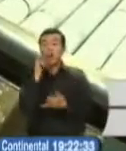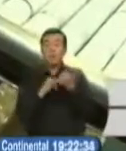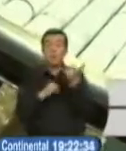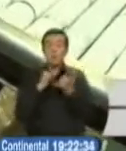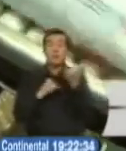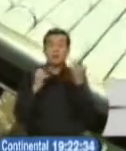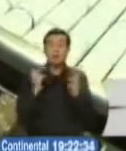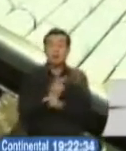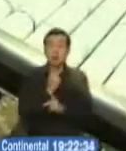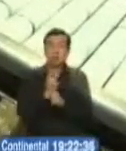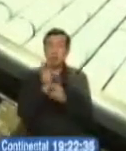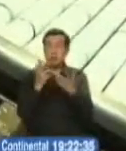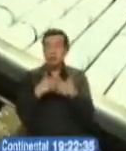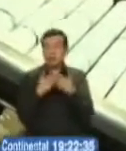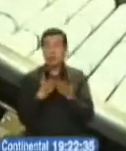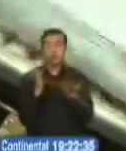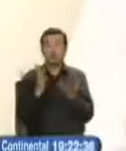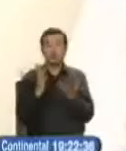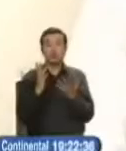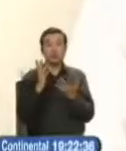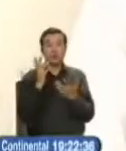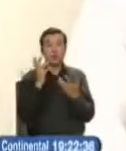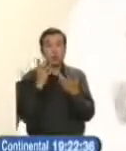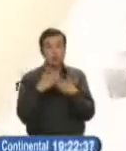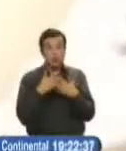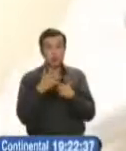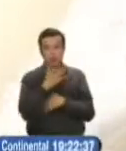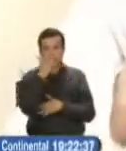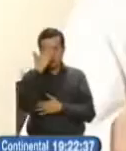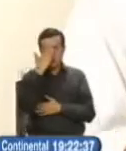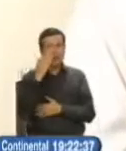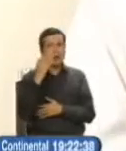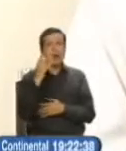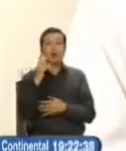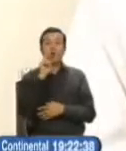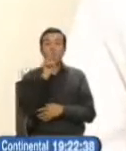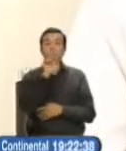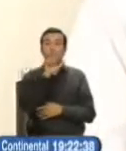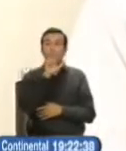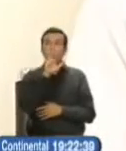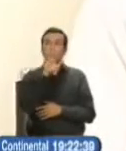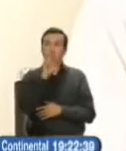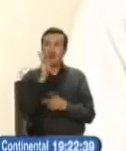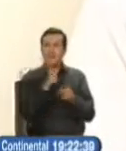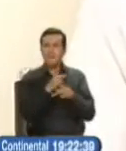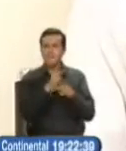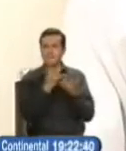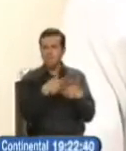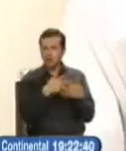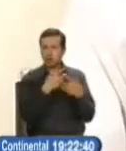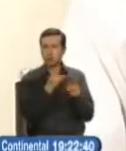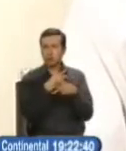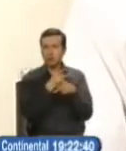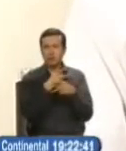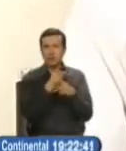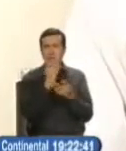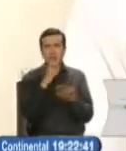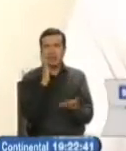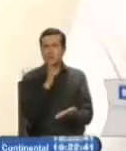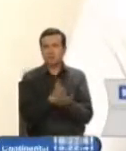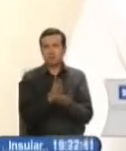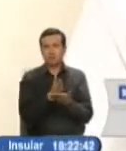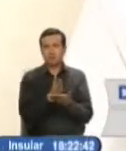microorganismos de un líquido sin alterar su composición. La leche ultra pasteurizada es casi estéril